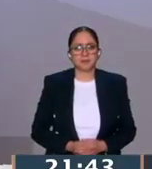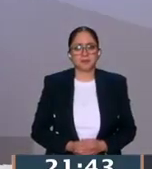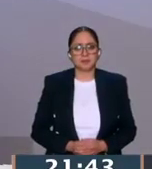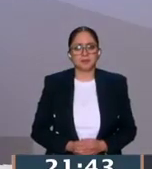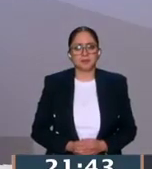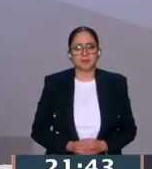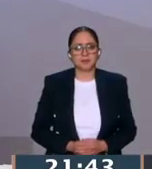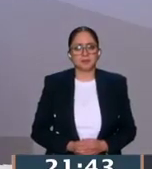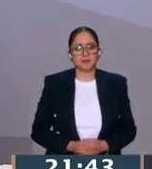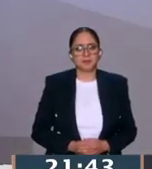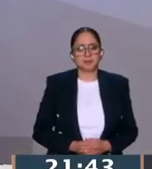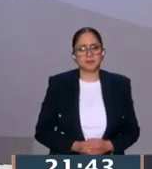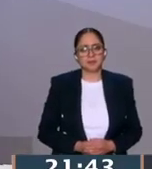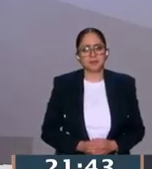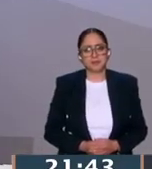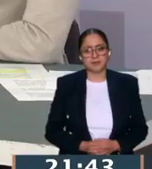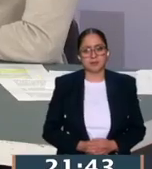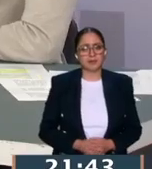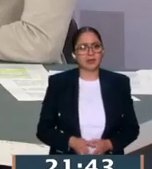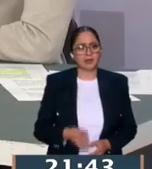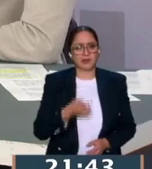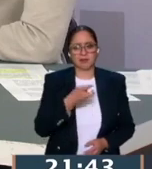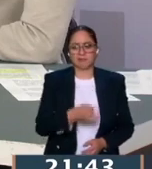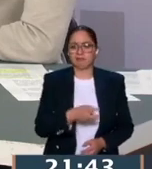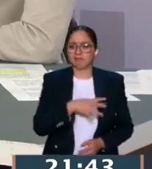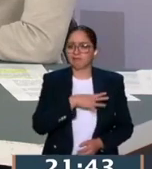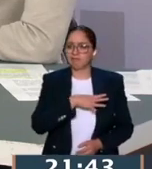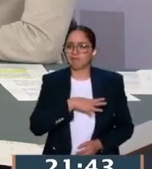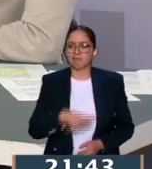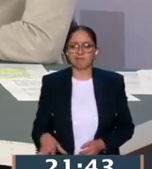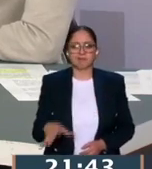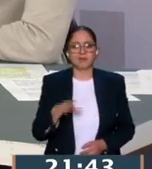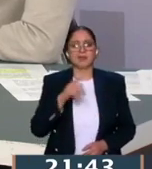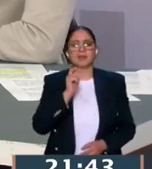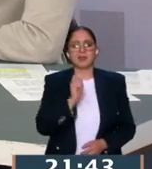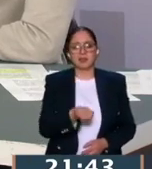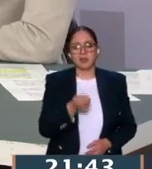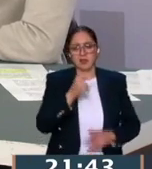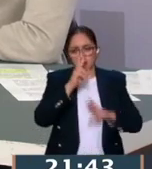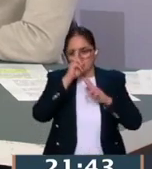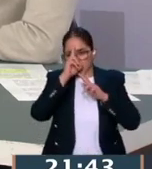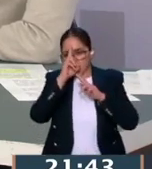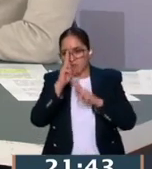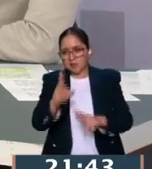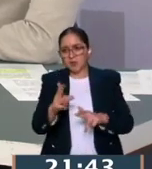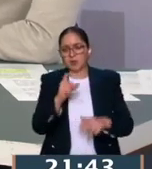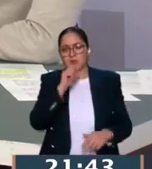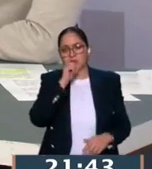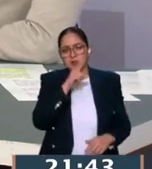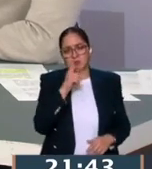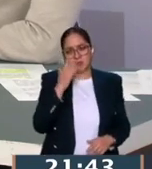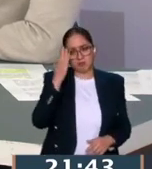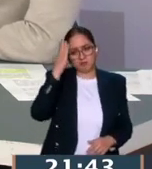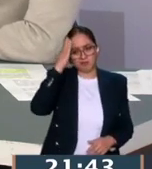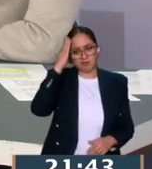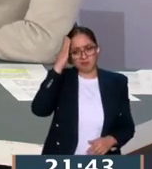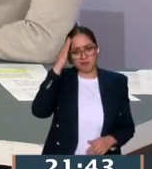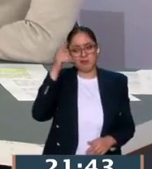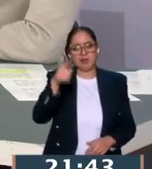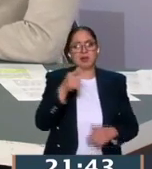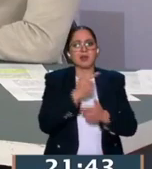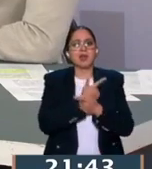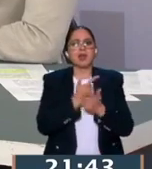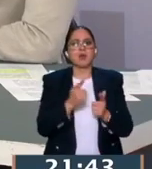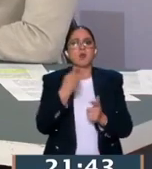Vamos, totalmente una situación de intolerancia, sobre todo al respeto, ¿no? Y sobre todo también pues al poder, como bien lo comentabas, de la libertad